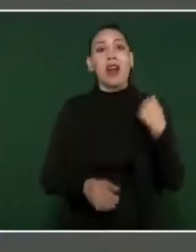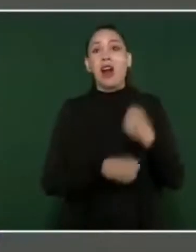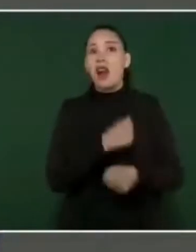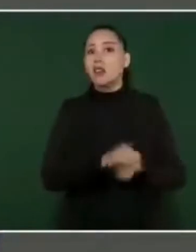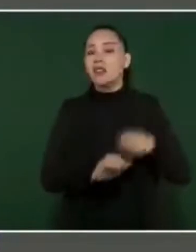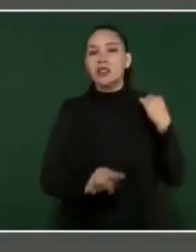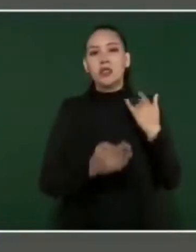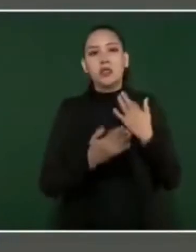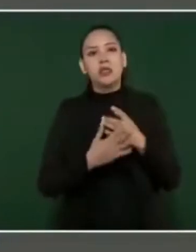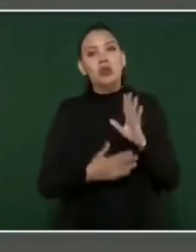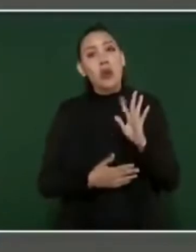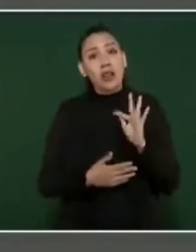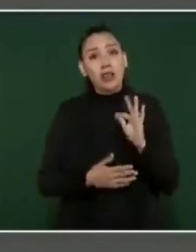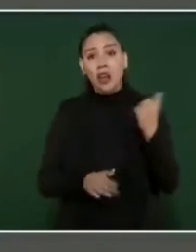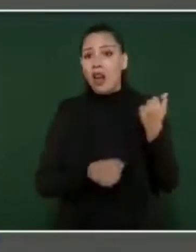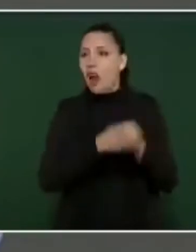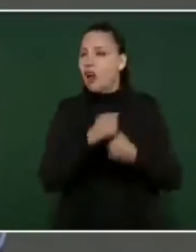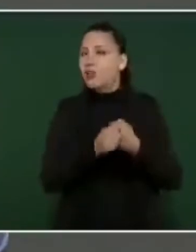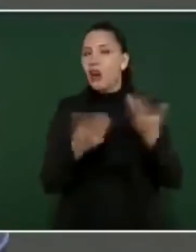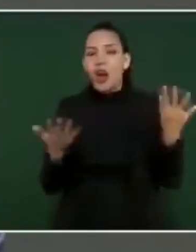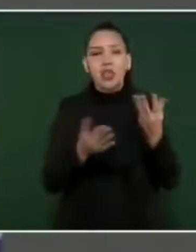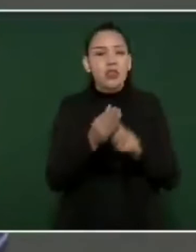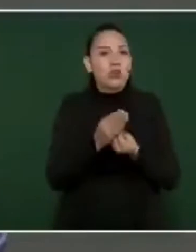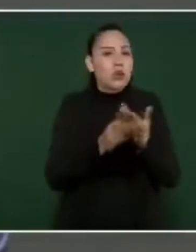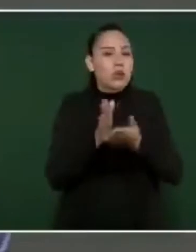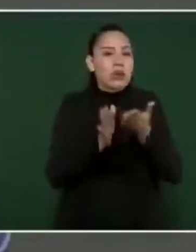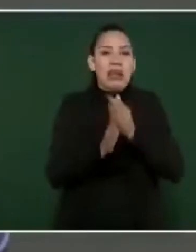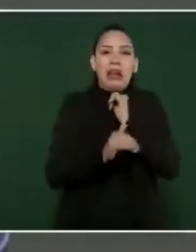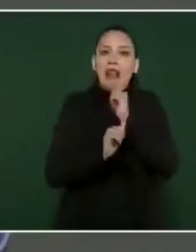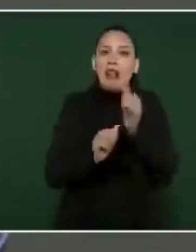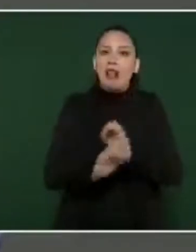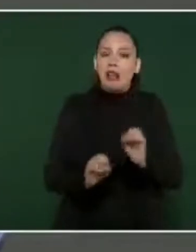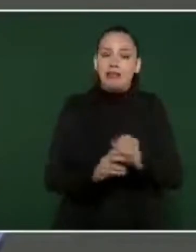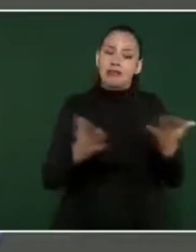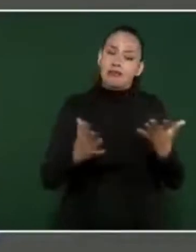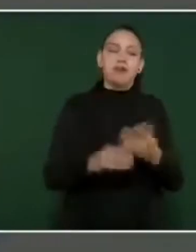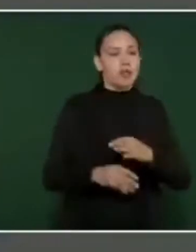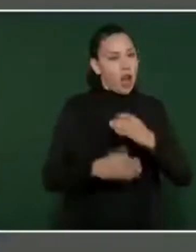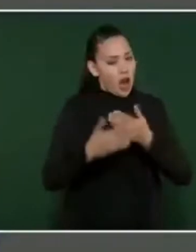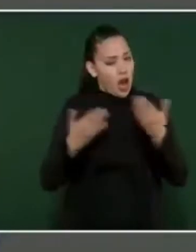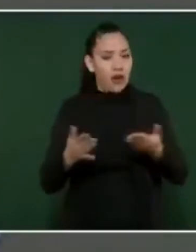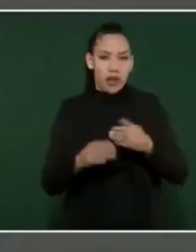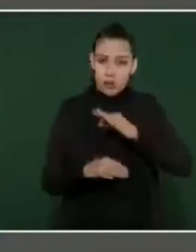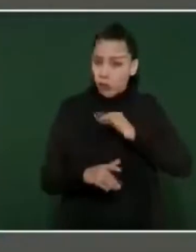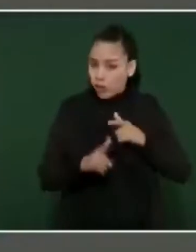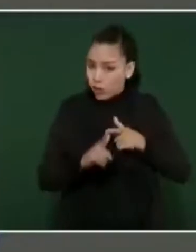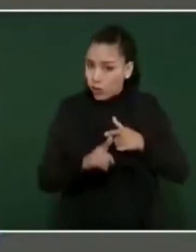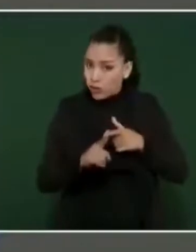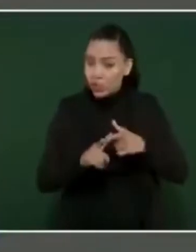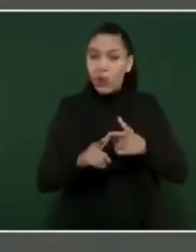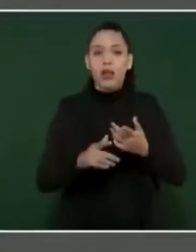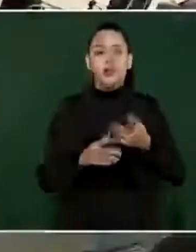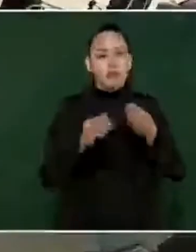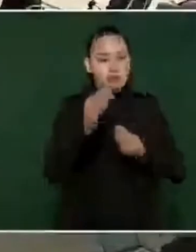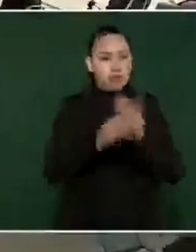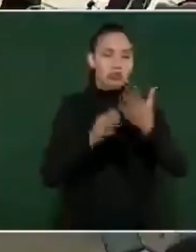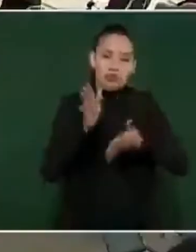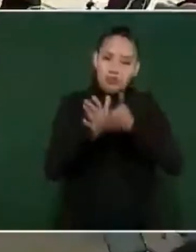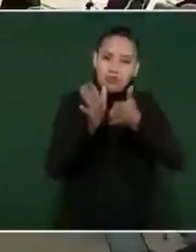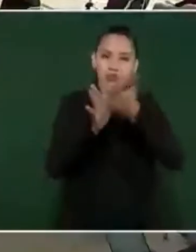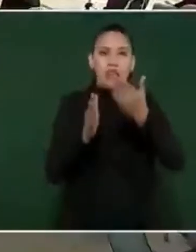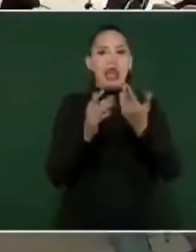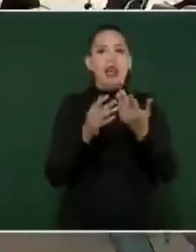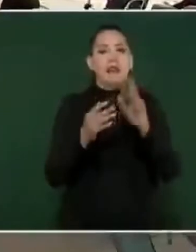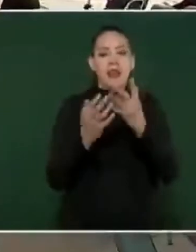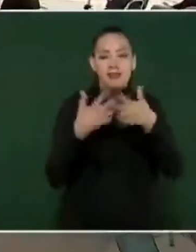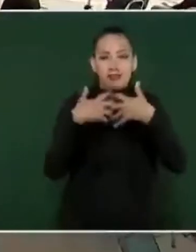bajar el precio de las gasolinas, que es tu pregunta. Pero garantizar